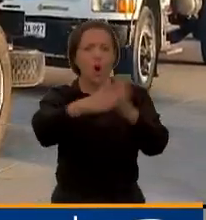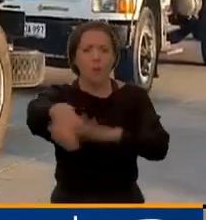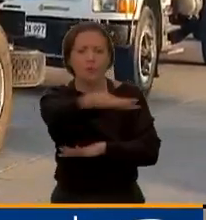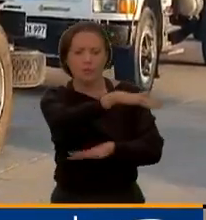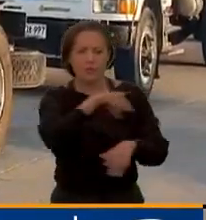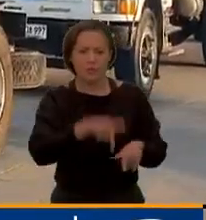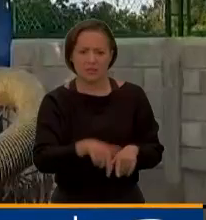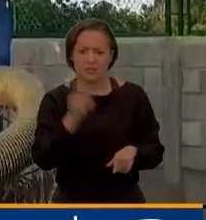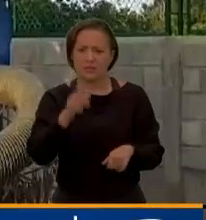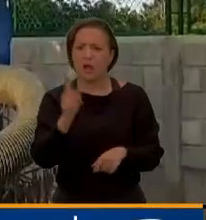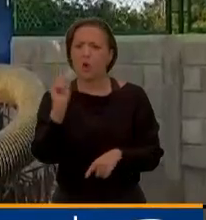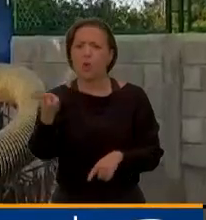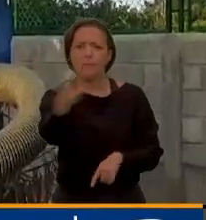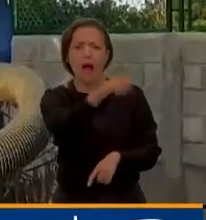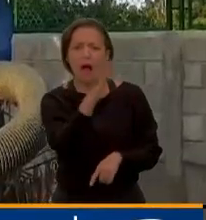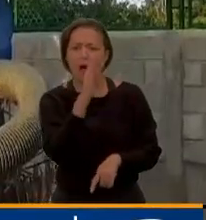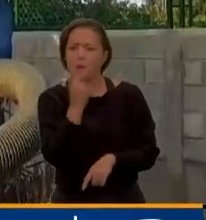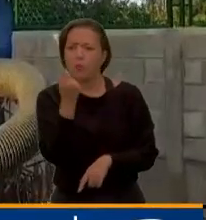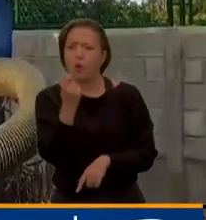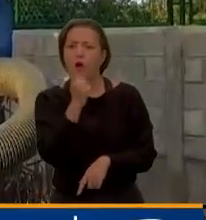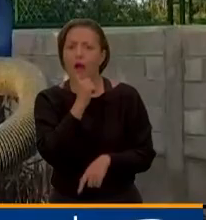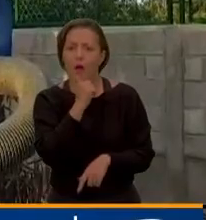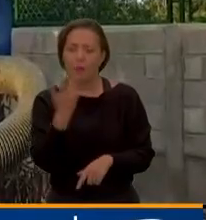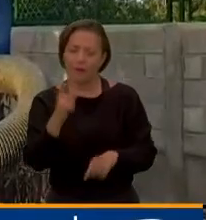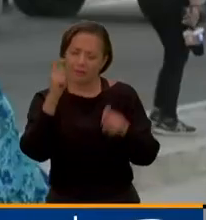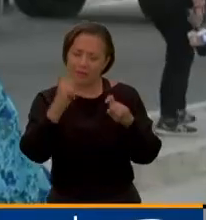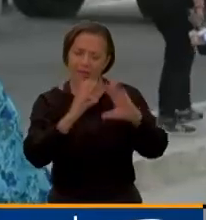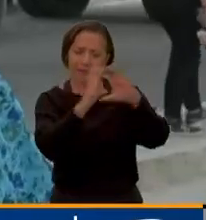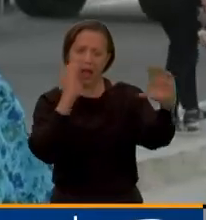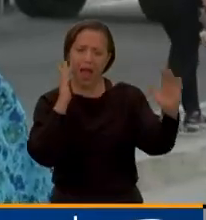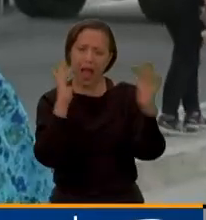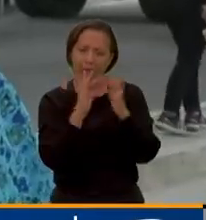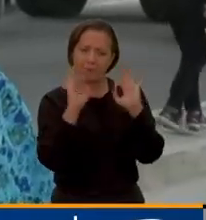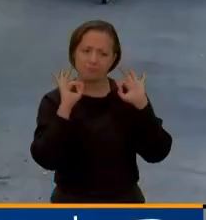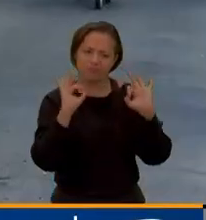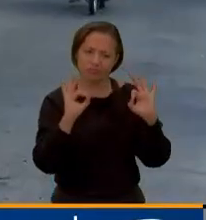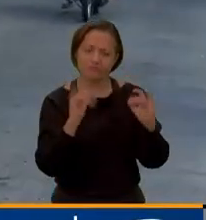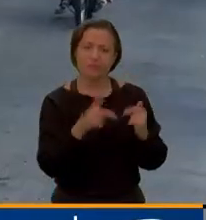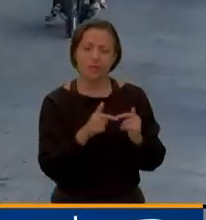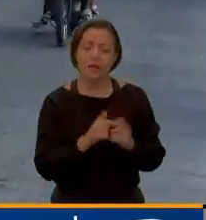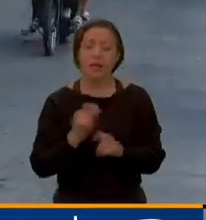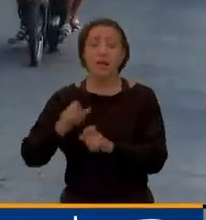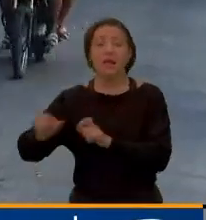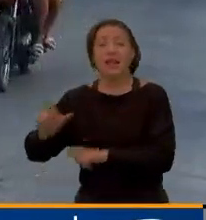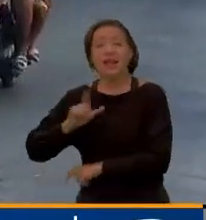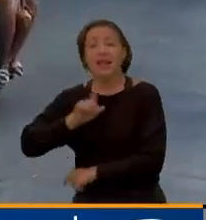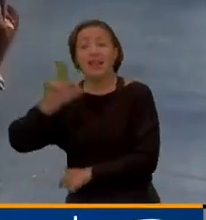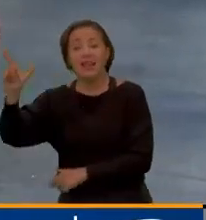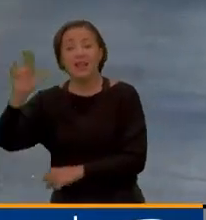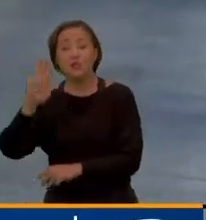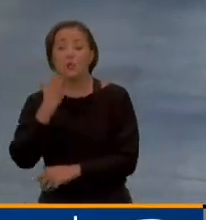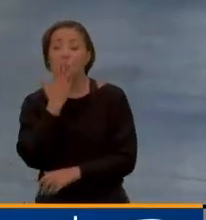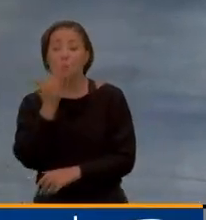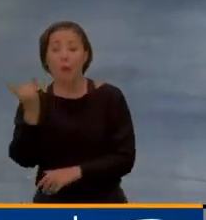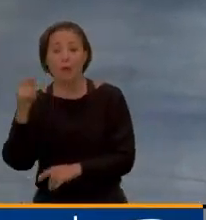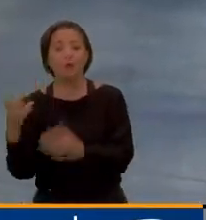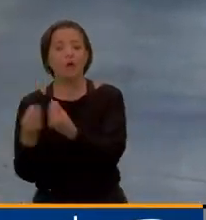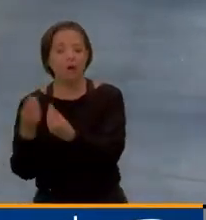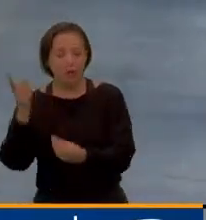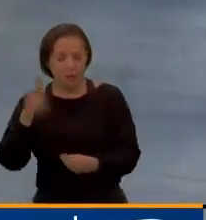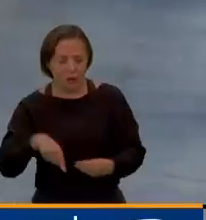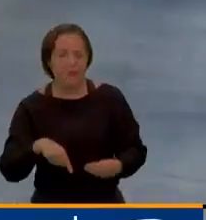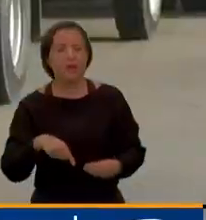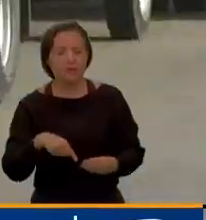este líquido, pues debe de haber carros competentes. Algunos líderes guayú también apoyaron la iniciativa de carrotanques en La